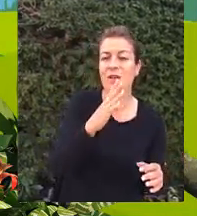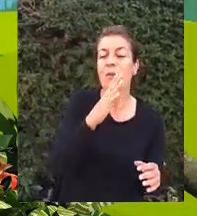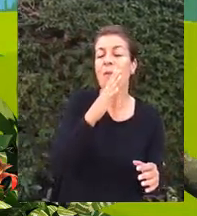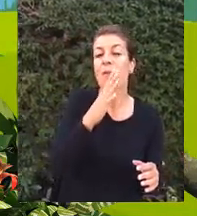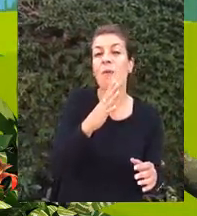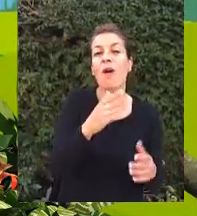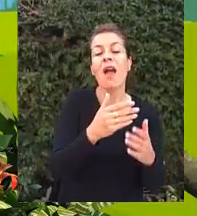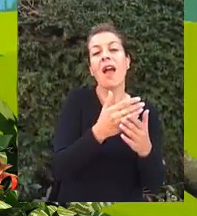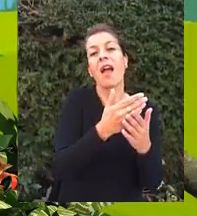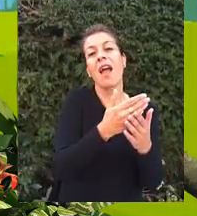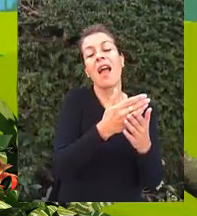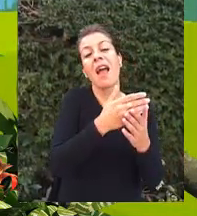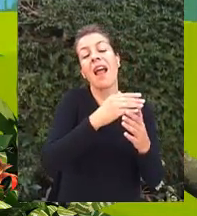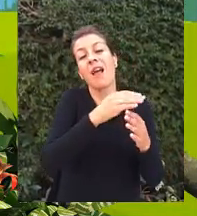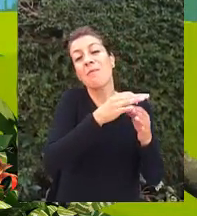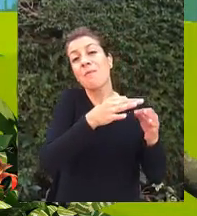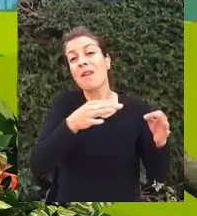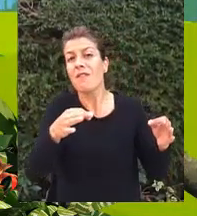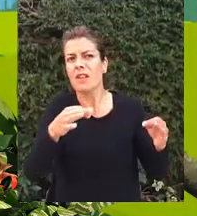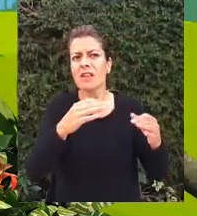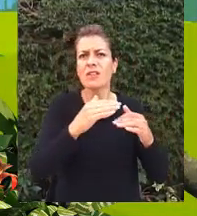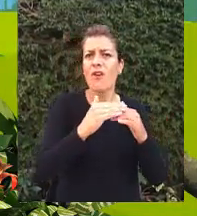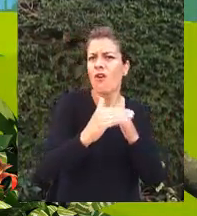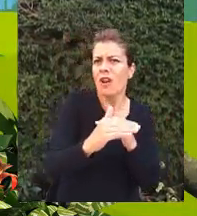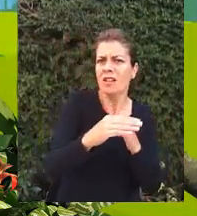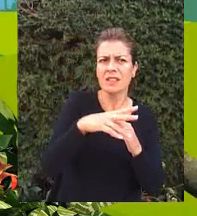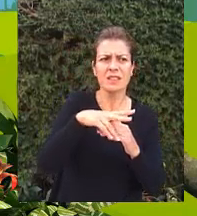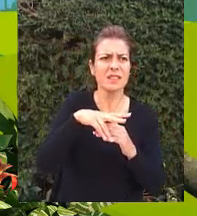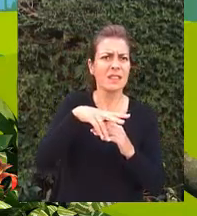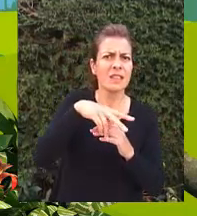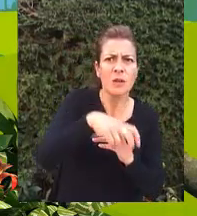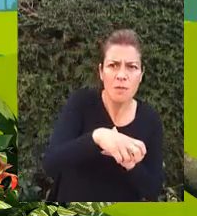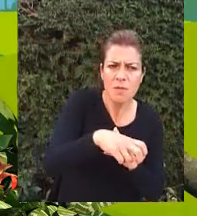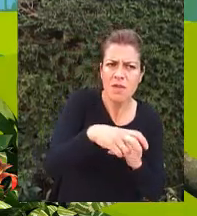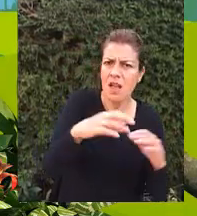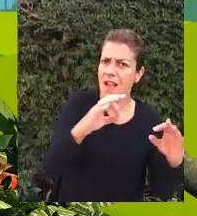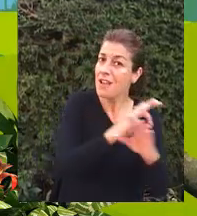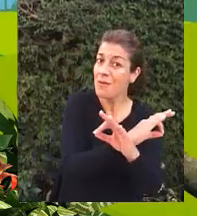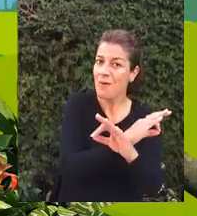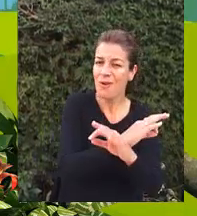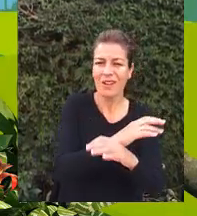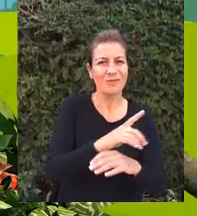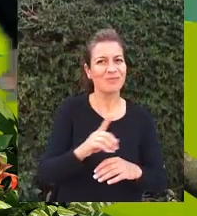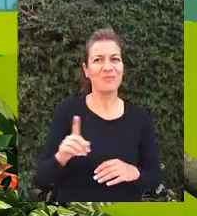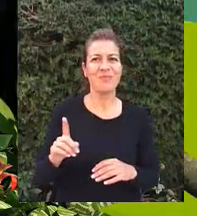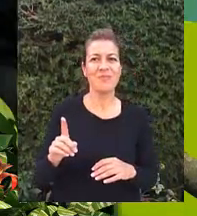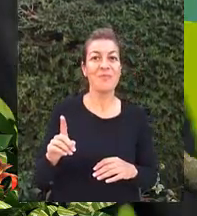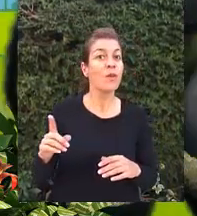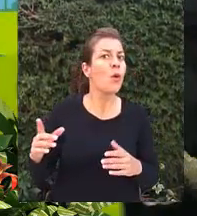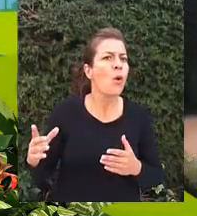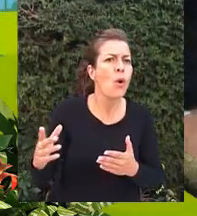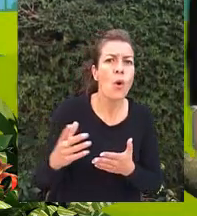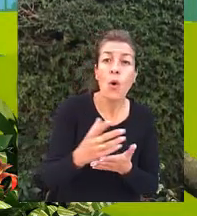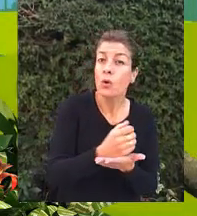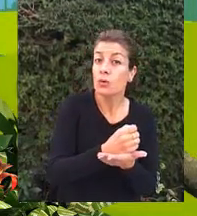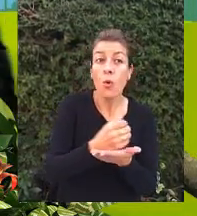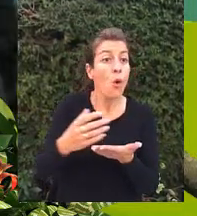la perfección no es un buen poema. Es lisa, no tropieza ni se equivoca.